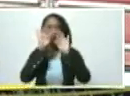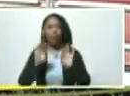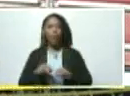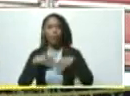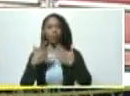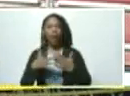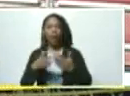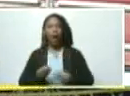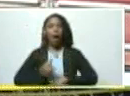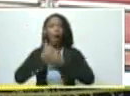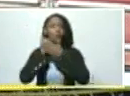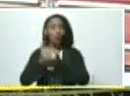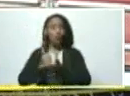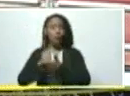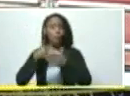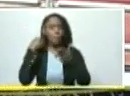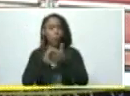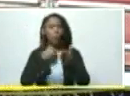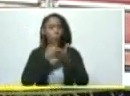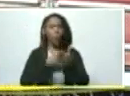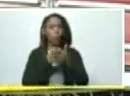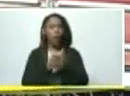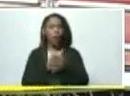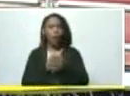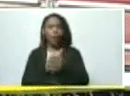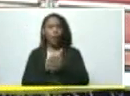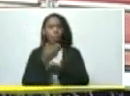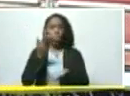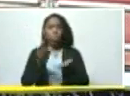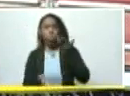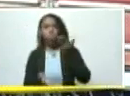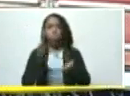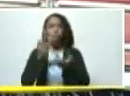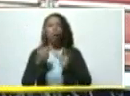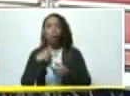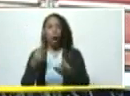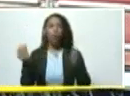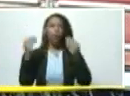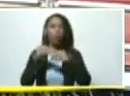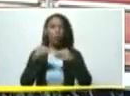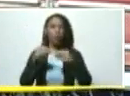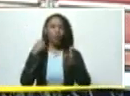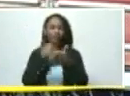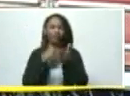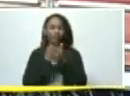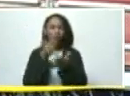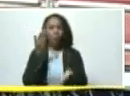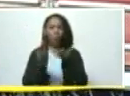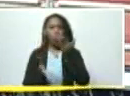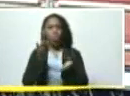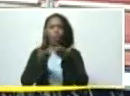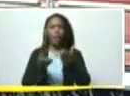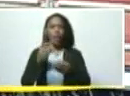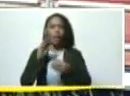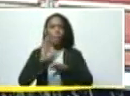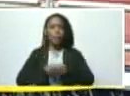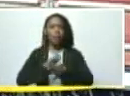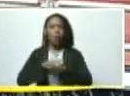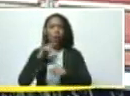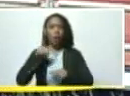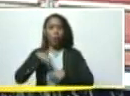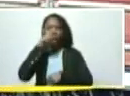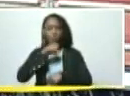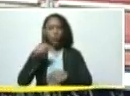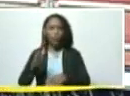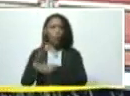que contribuyan a combatir la desigualdad. Estoy de acuerdo. A combatir la desigualdad que ha surgido en estos años